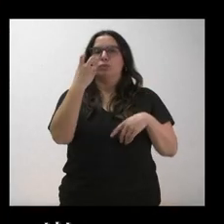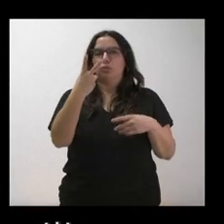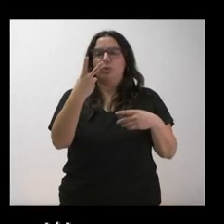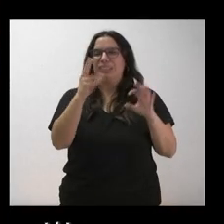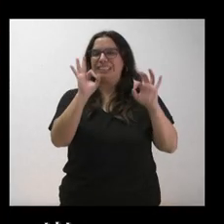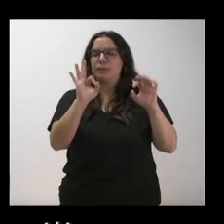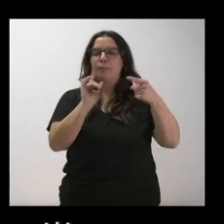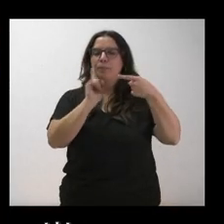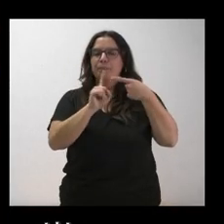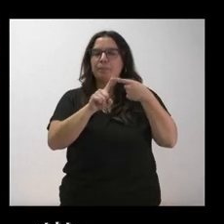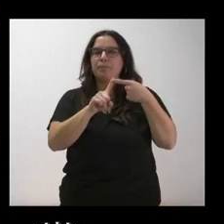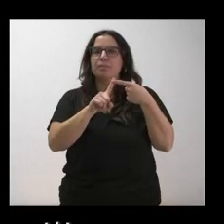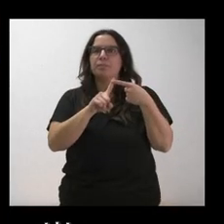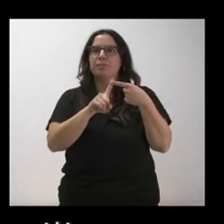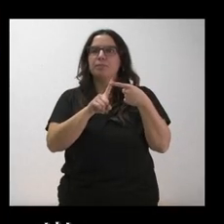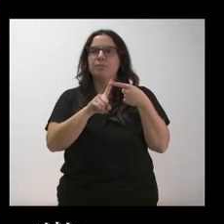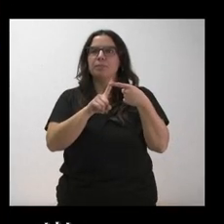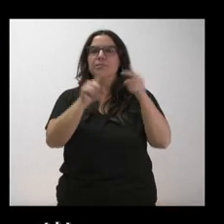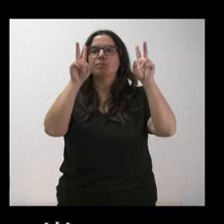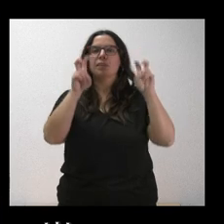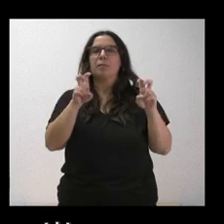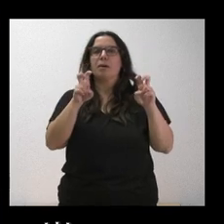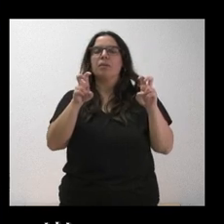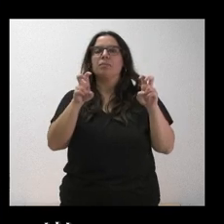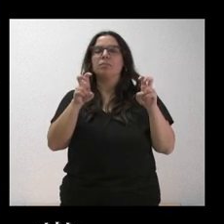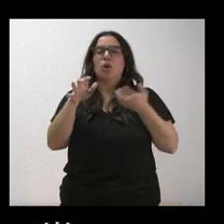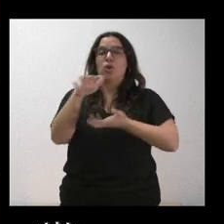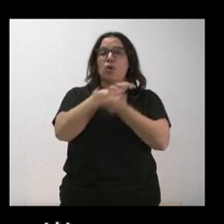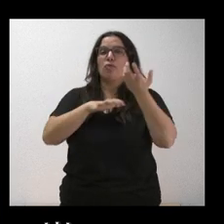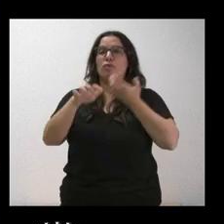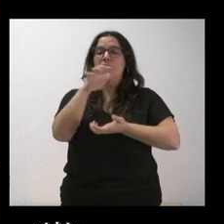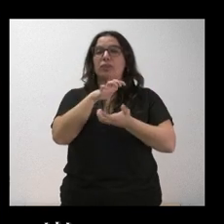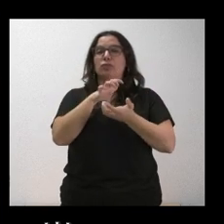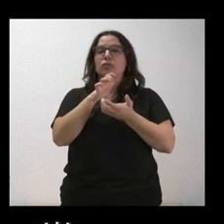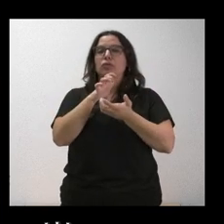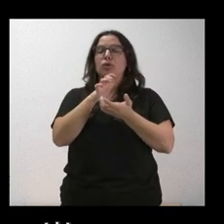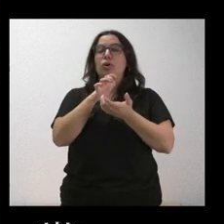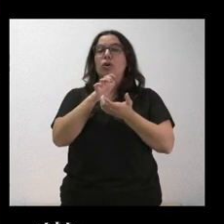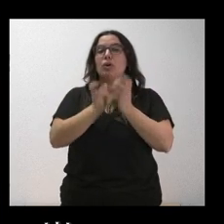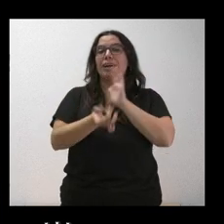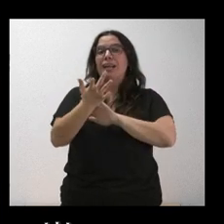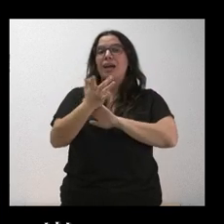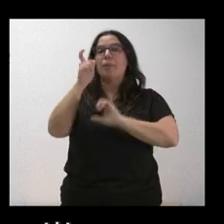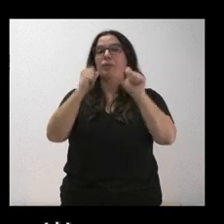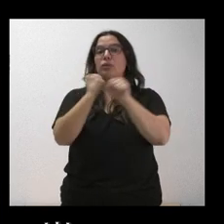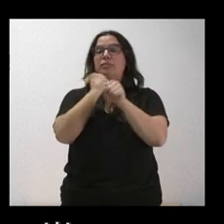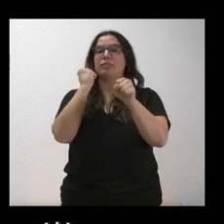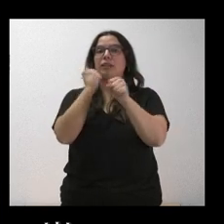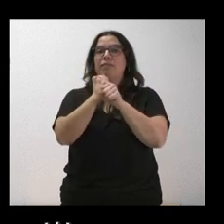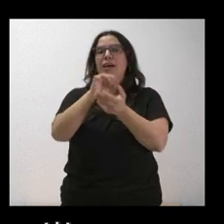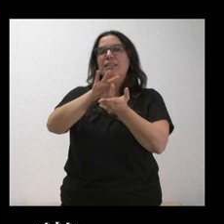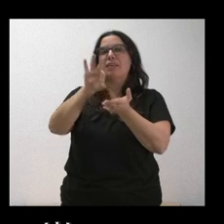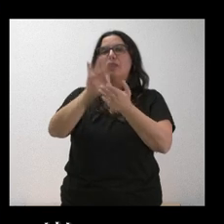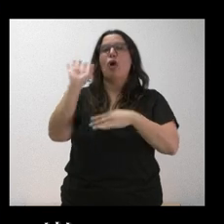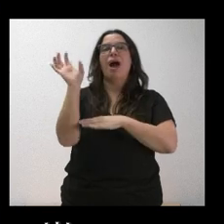concretas la primera de ellas sobre el conflicto que han generado los trabajadores del servicio concesionario de las ambulancias de